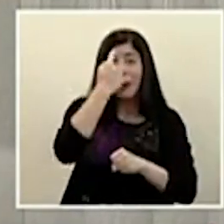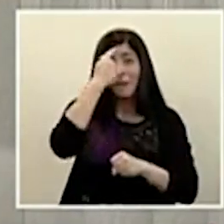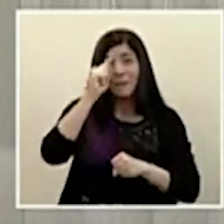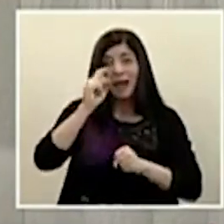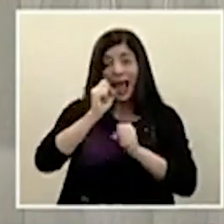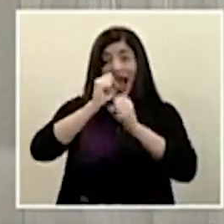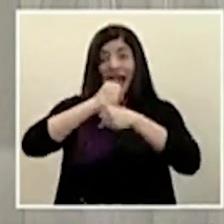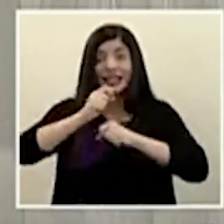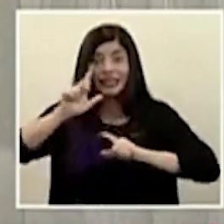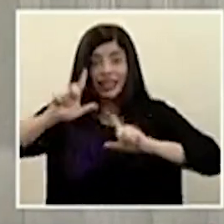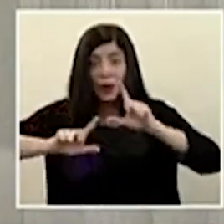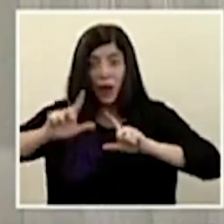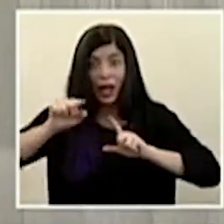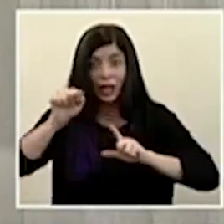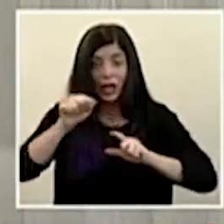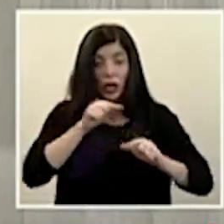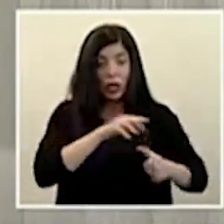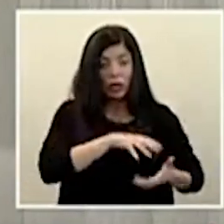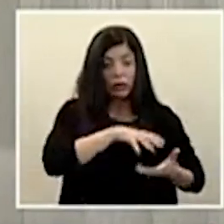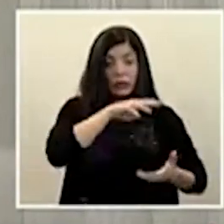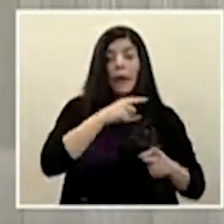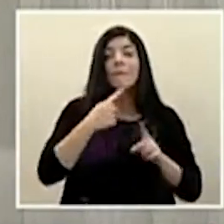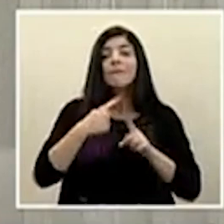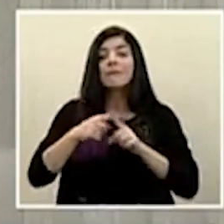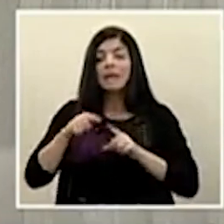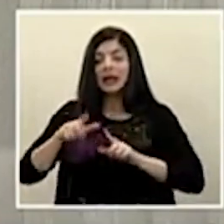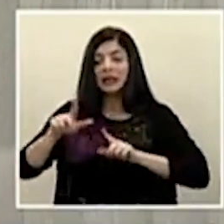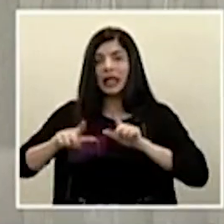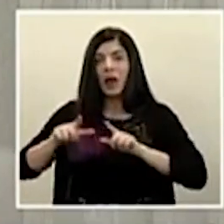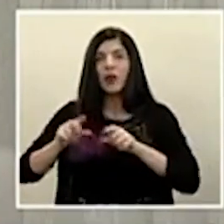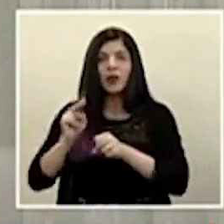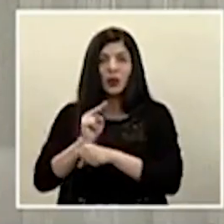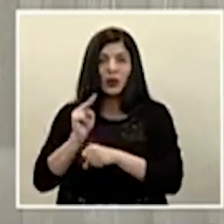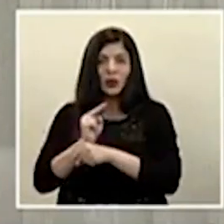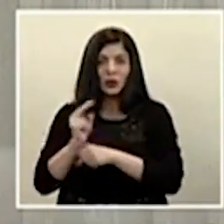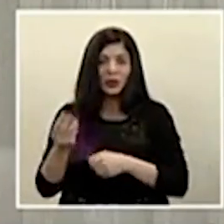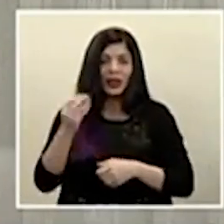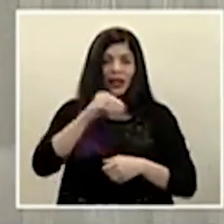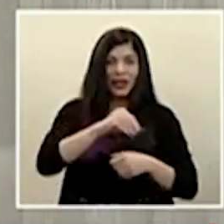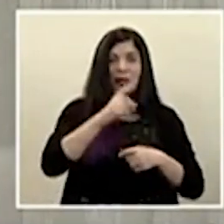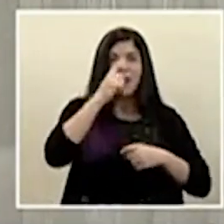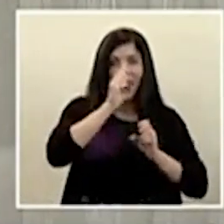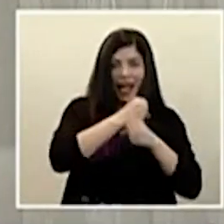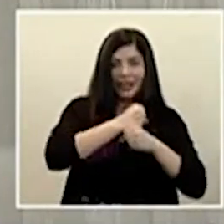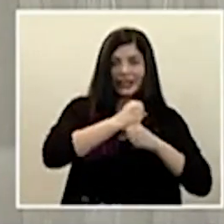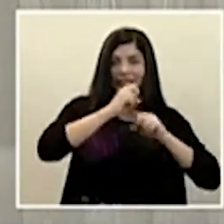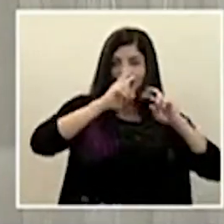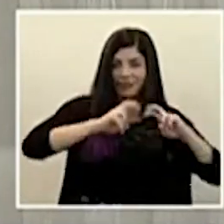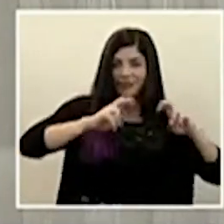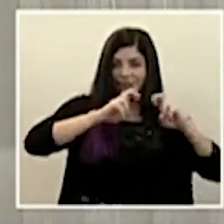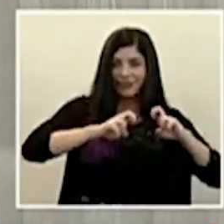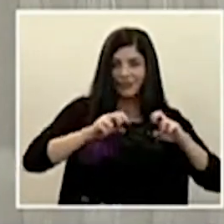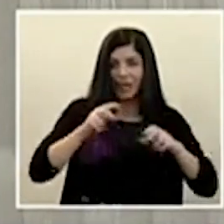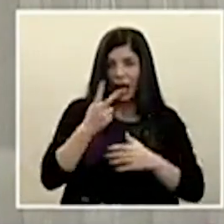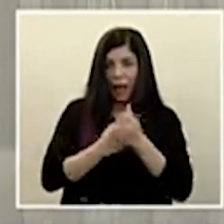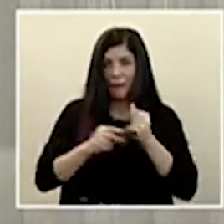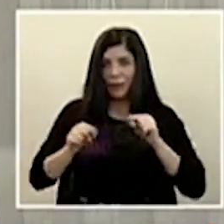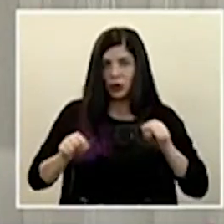de las pruebas, como los insumos que son consumidos en esos equipos para cada prueba en